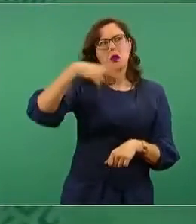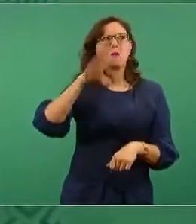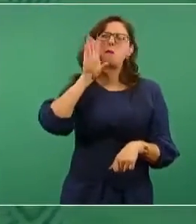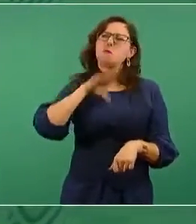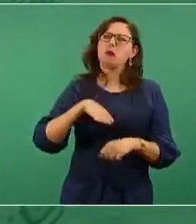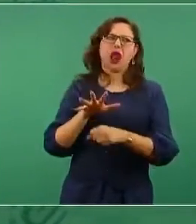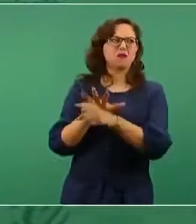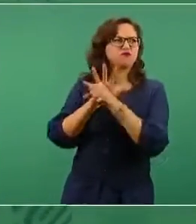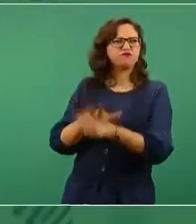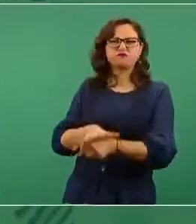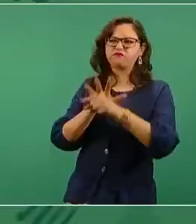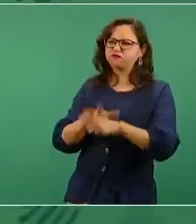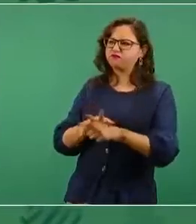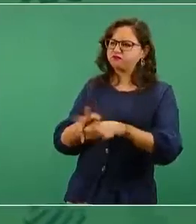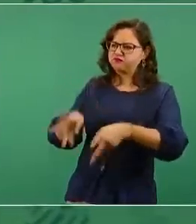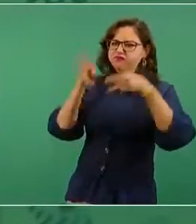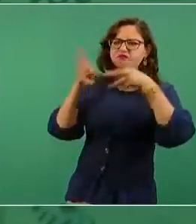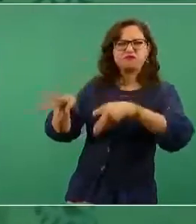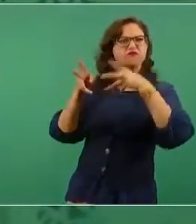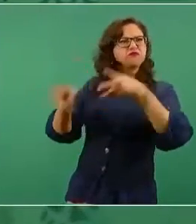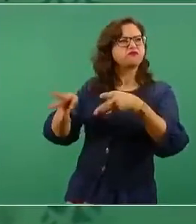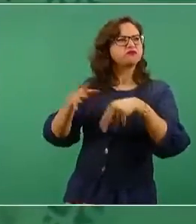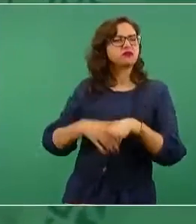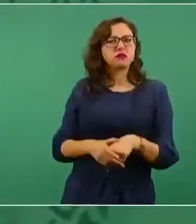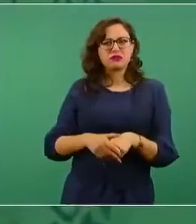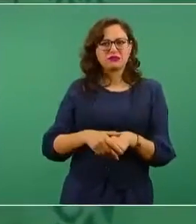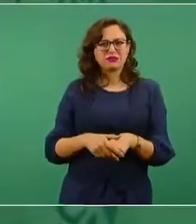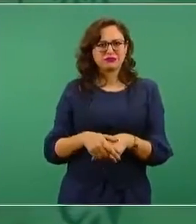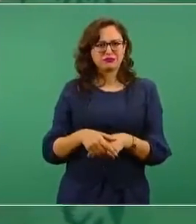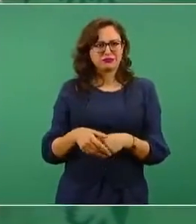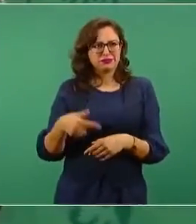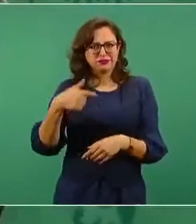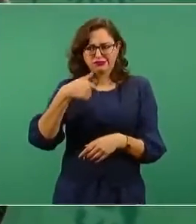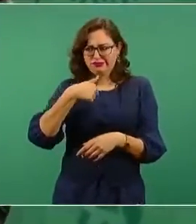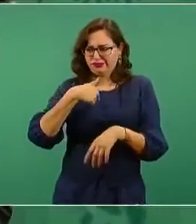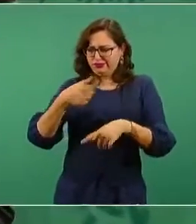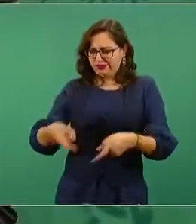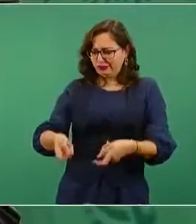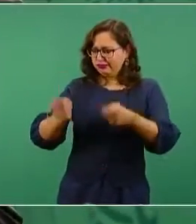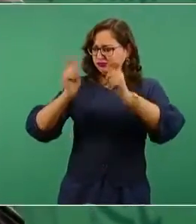a un gobierno legal y legítimamente constituido?